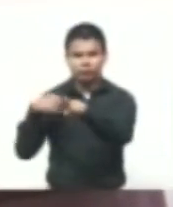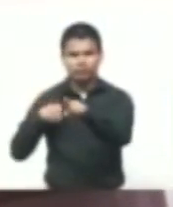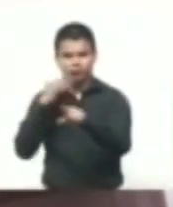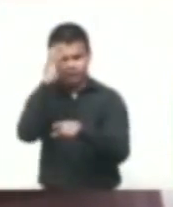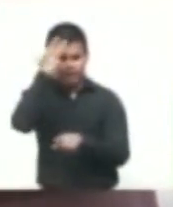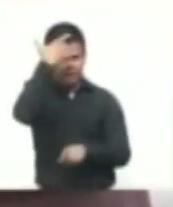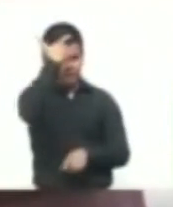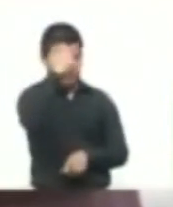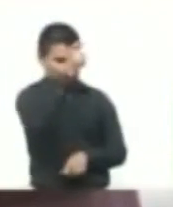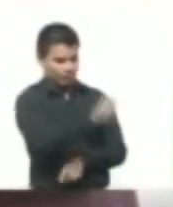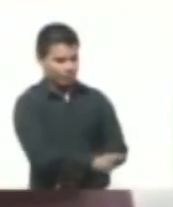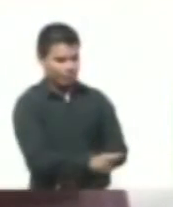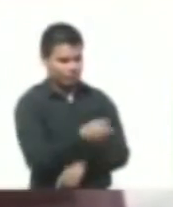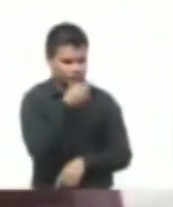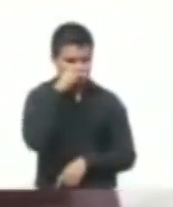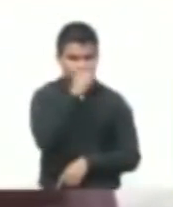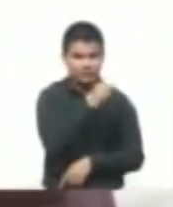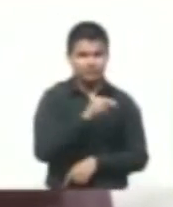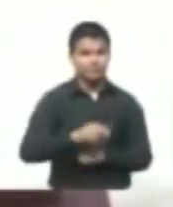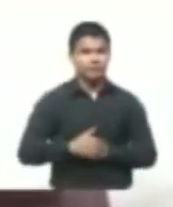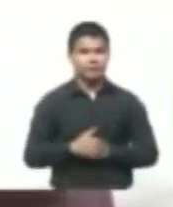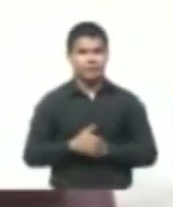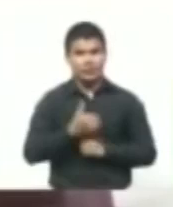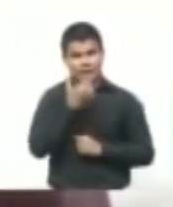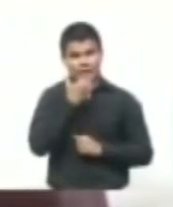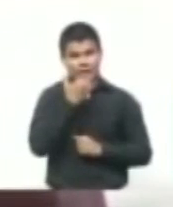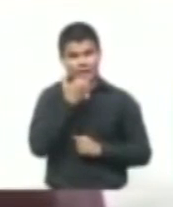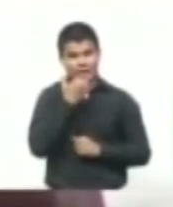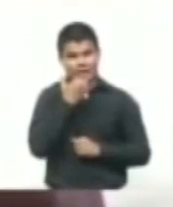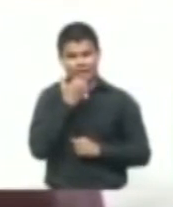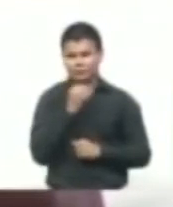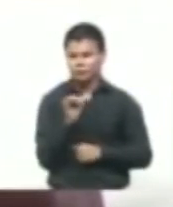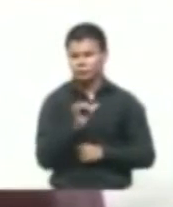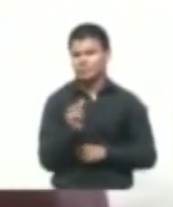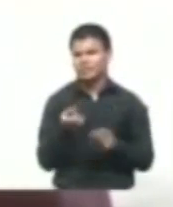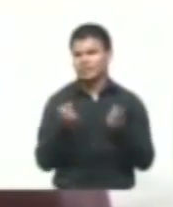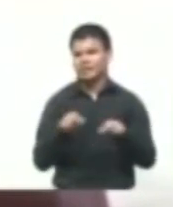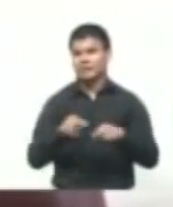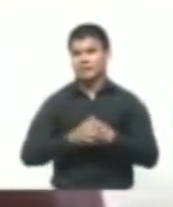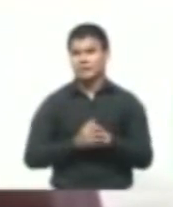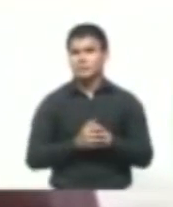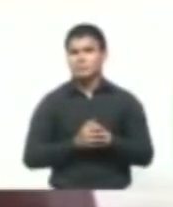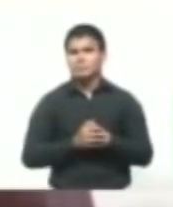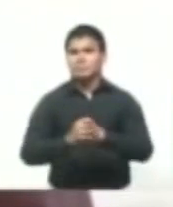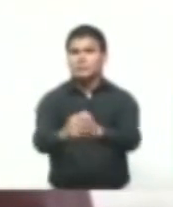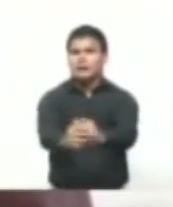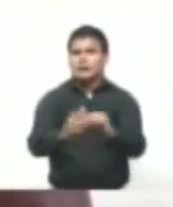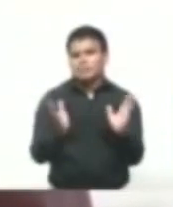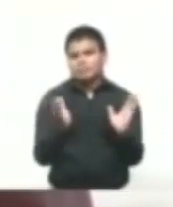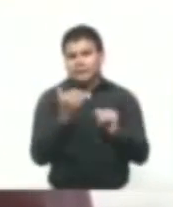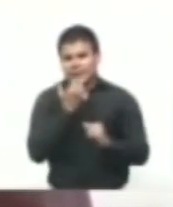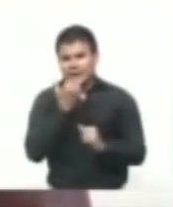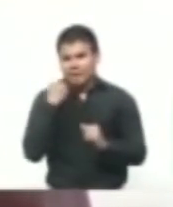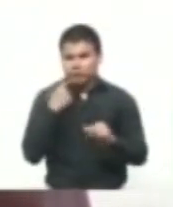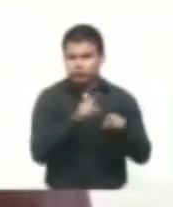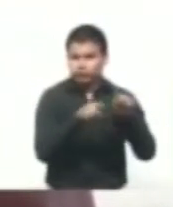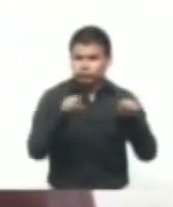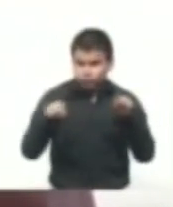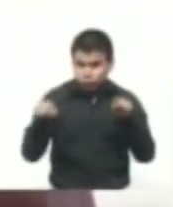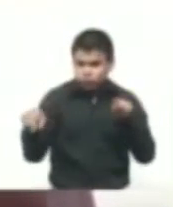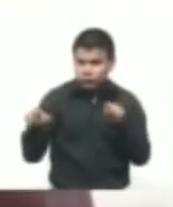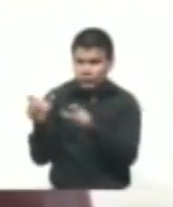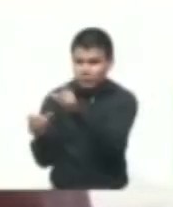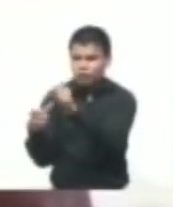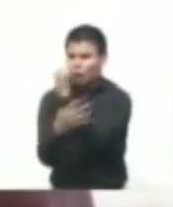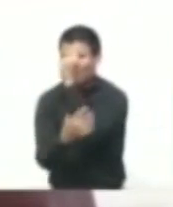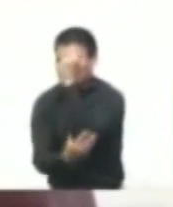un estrato alto en donde cada uno tiene un dormitorio. Entonces fíjense usted que son condiciones económicas, sociales, las que